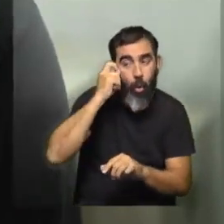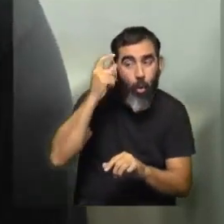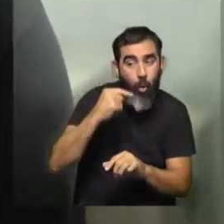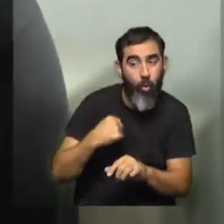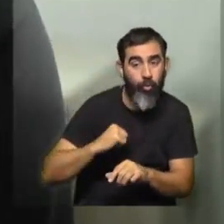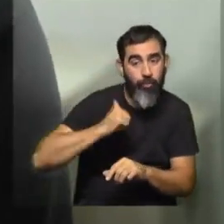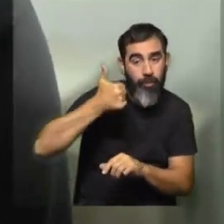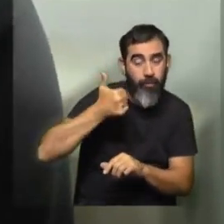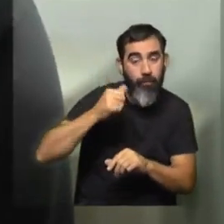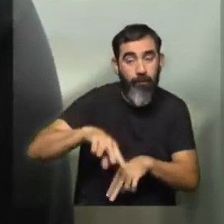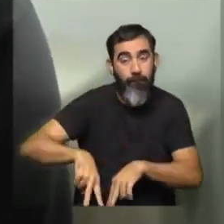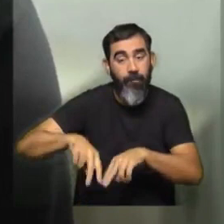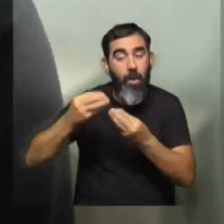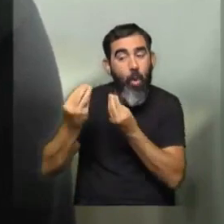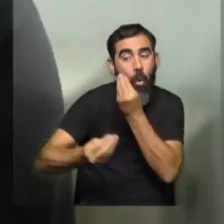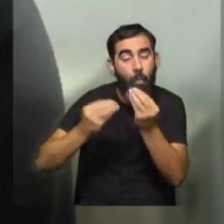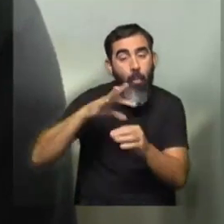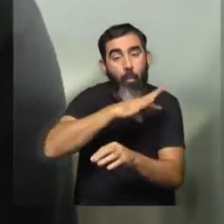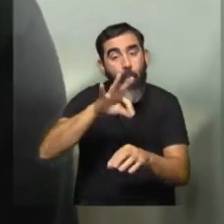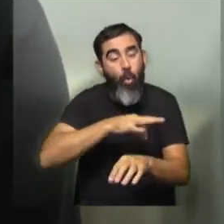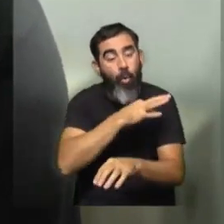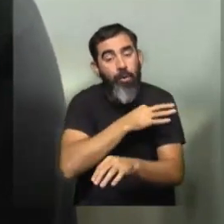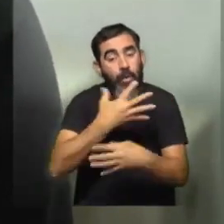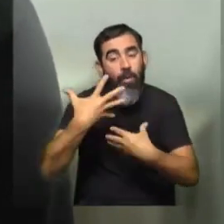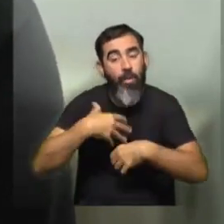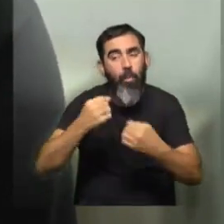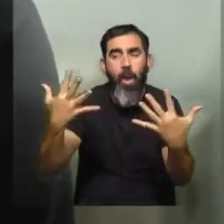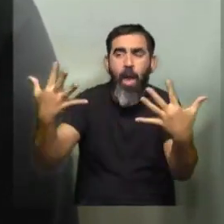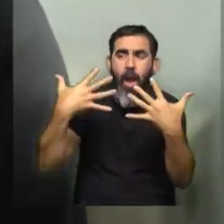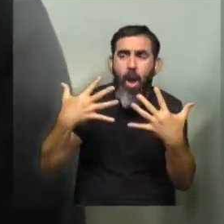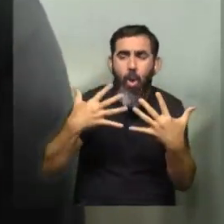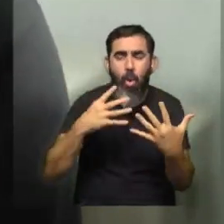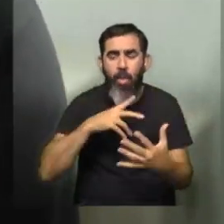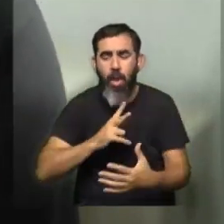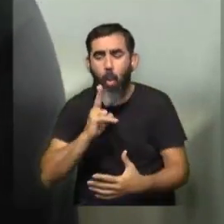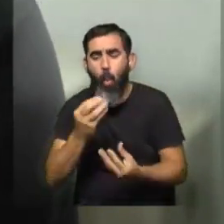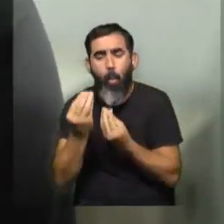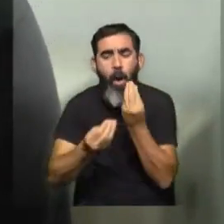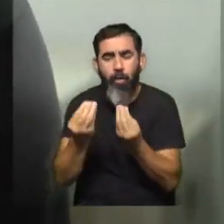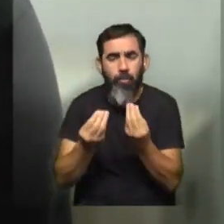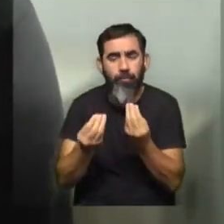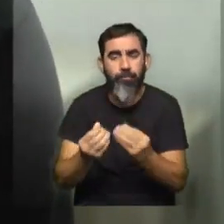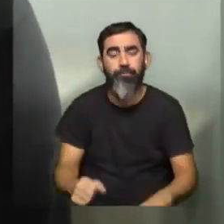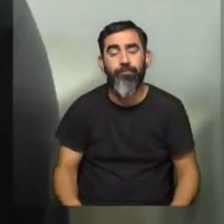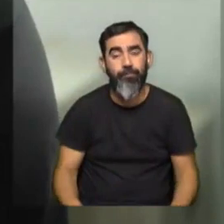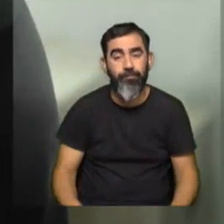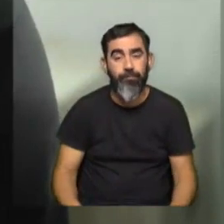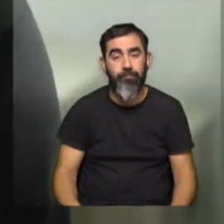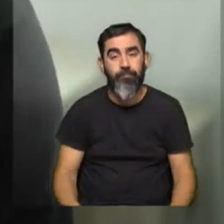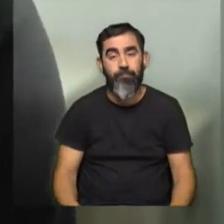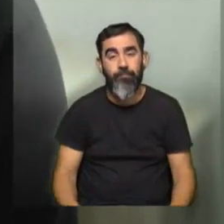conocimiento para estudiar cómo el mosquito detectaba la temperatura en humanos o en sus presas. Y para